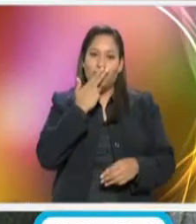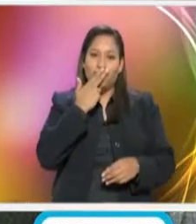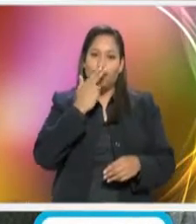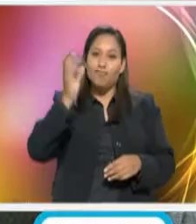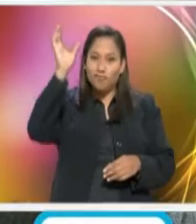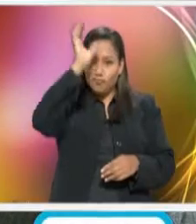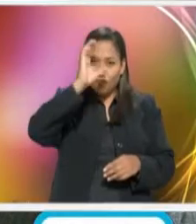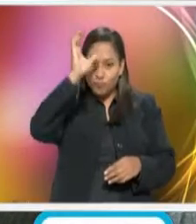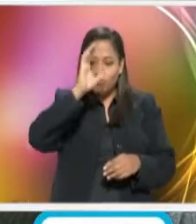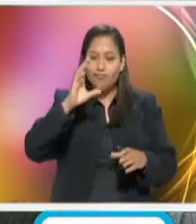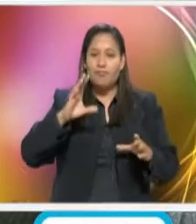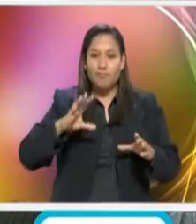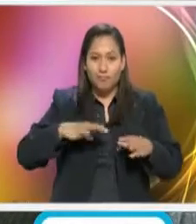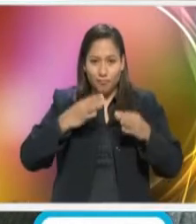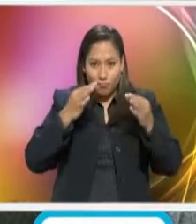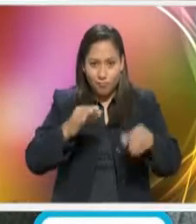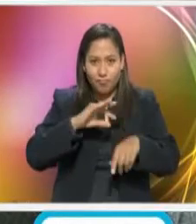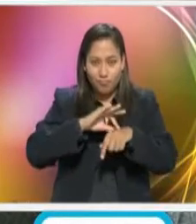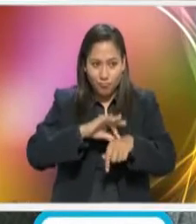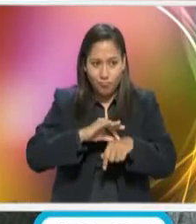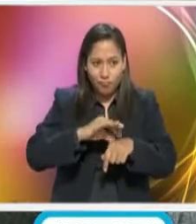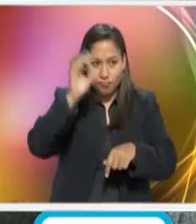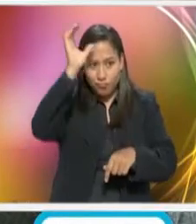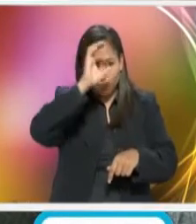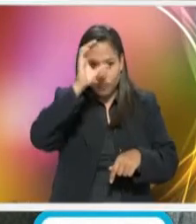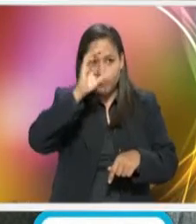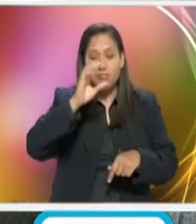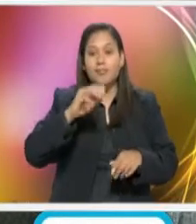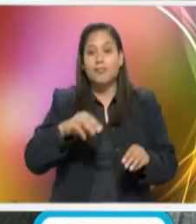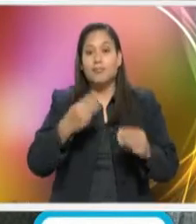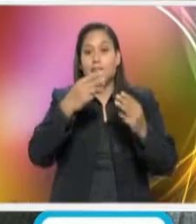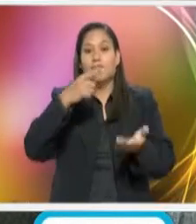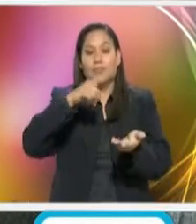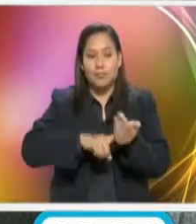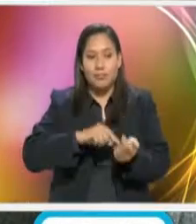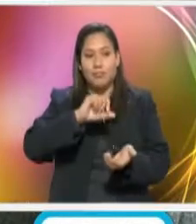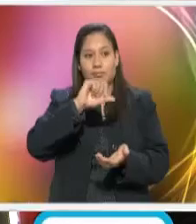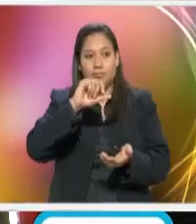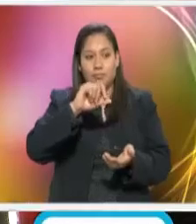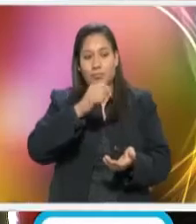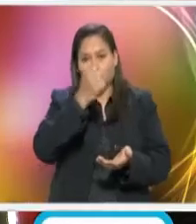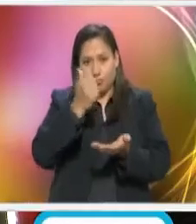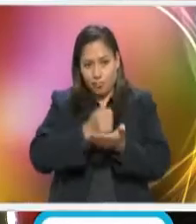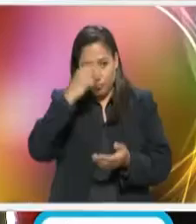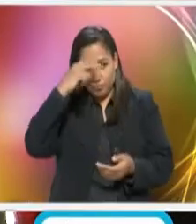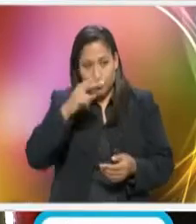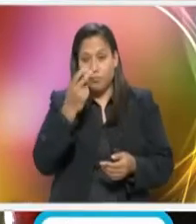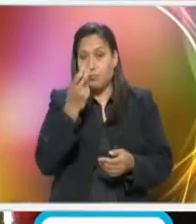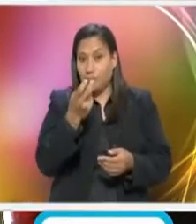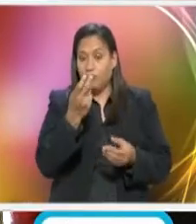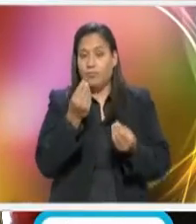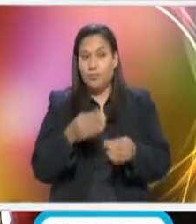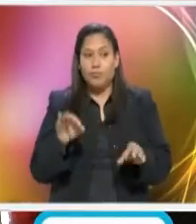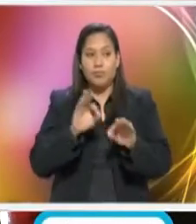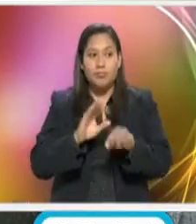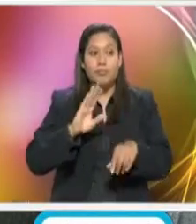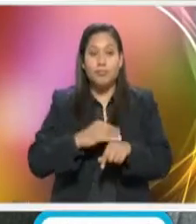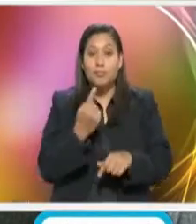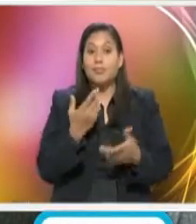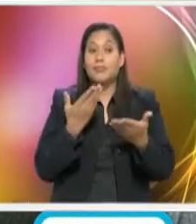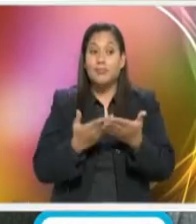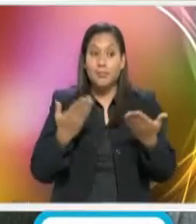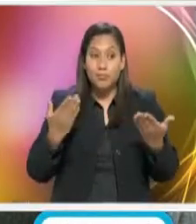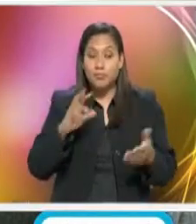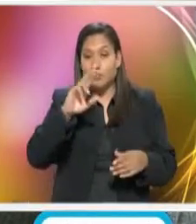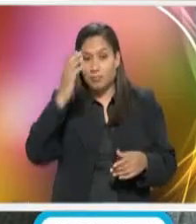intangible de las manifestaciones tradicionales que se reproducen en los mercados públicos de la Ciudad de México. Esto es muy importante porque ahora tienen